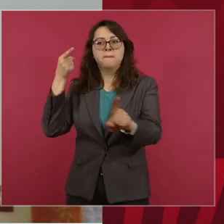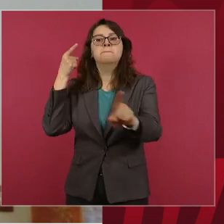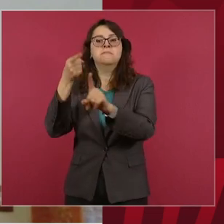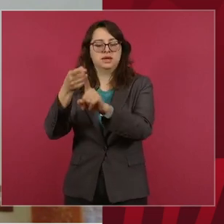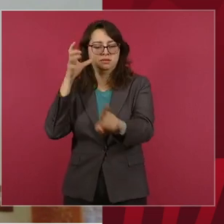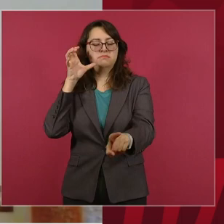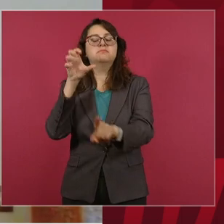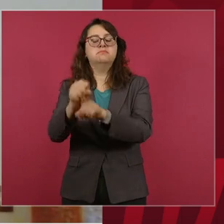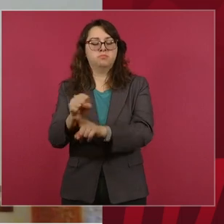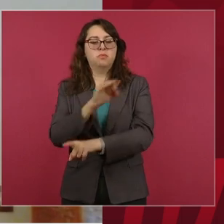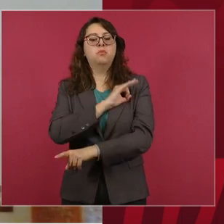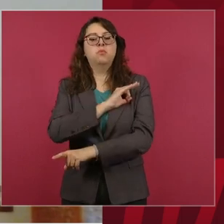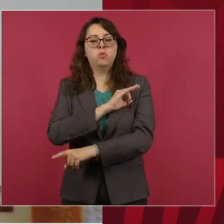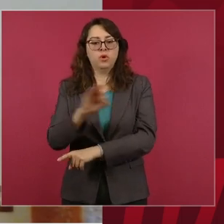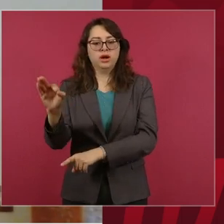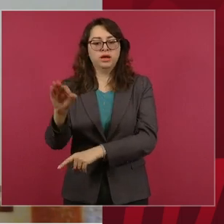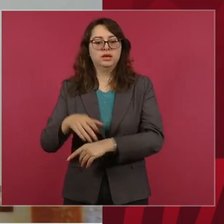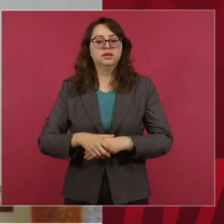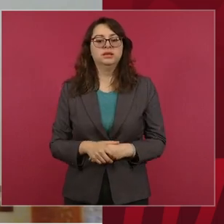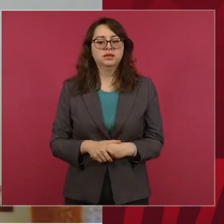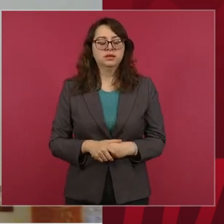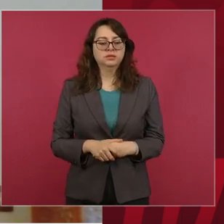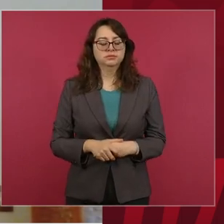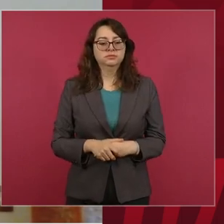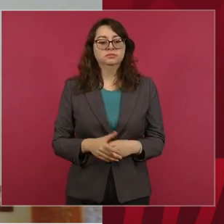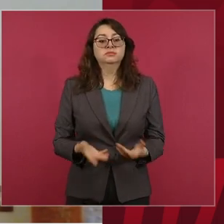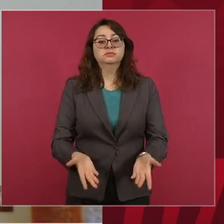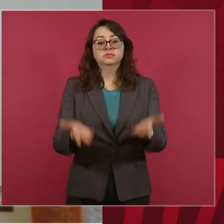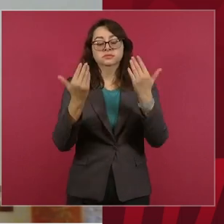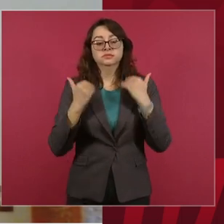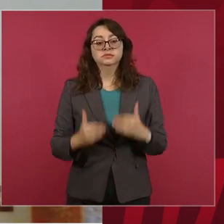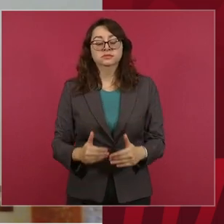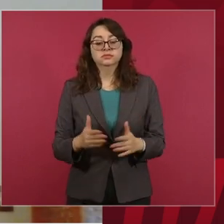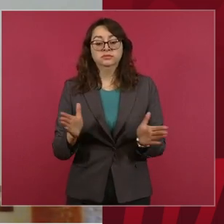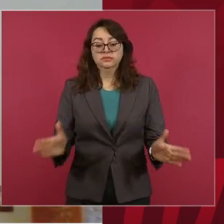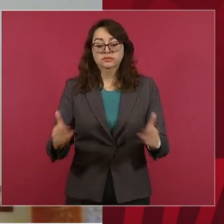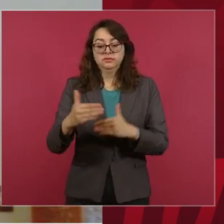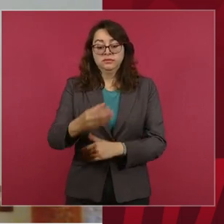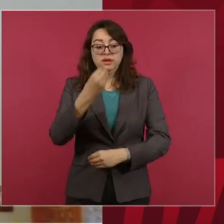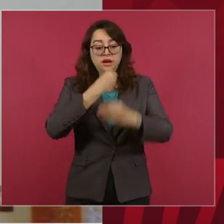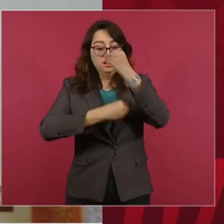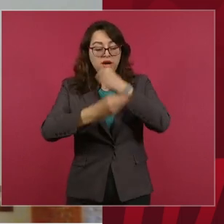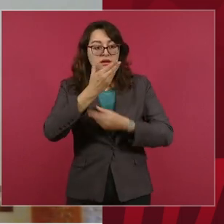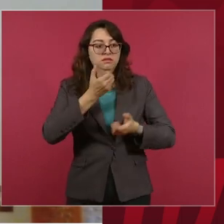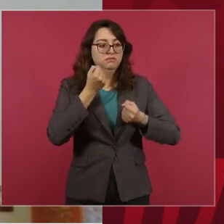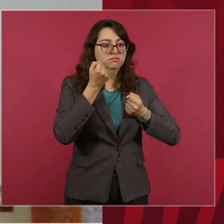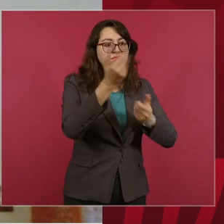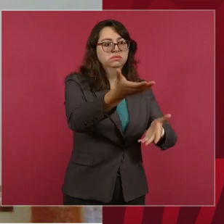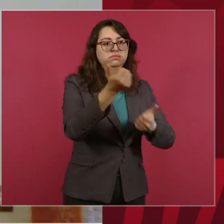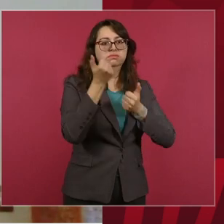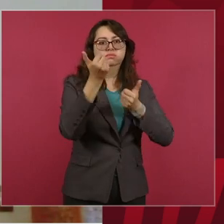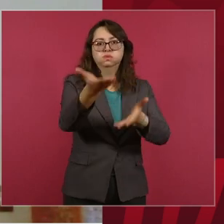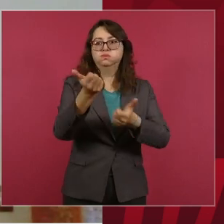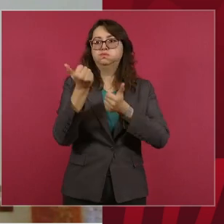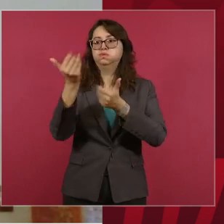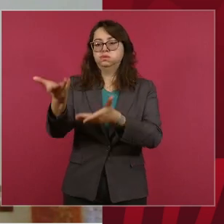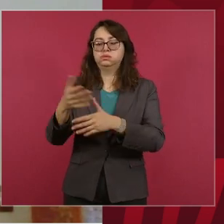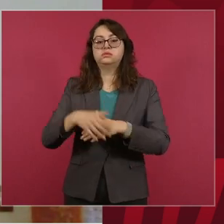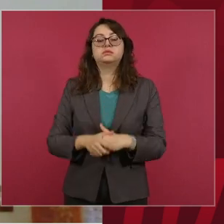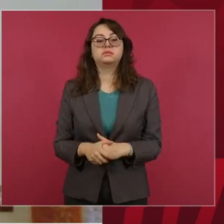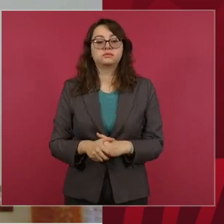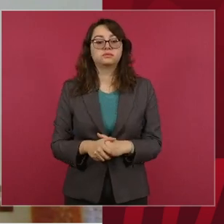a cumplir. En lo que respecta a la entrega de las canastas básicas, el reporte es el